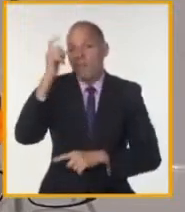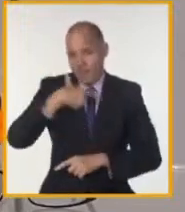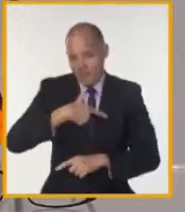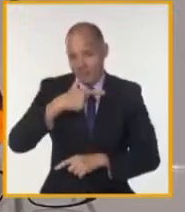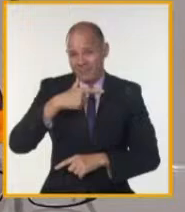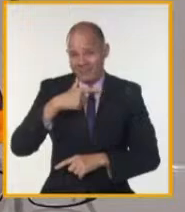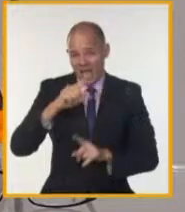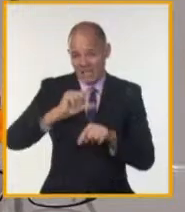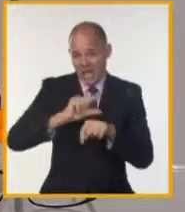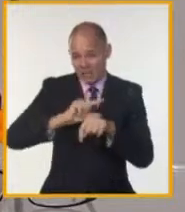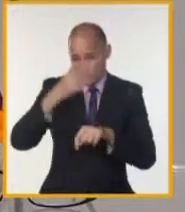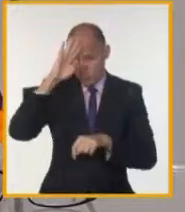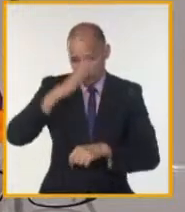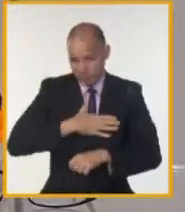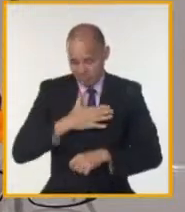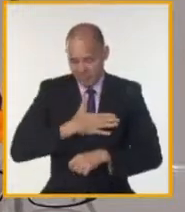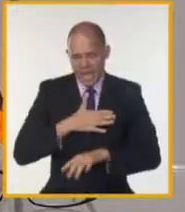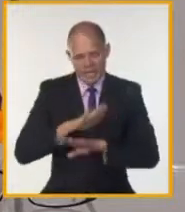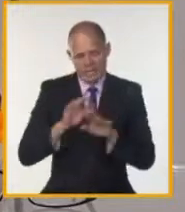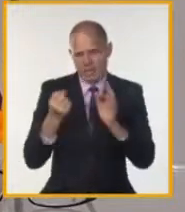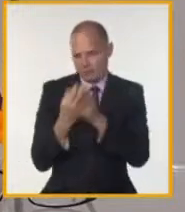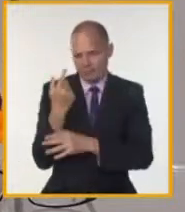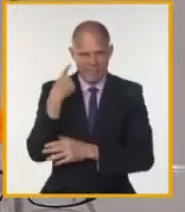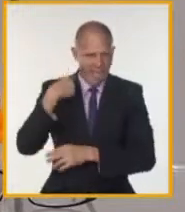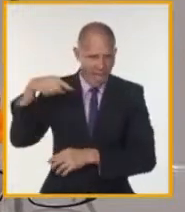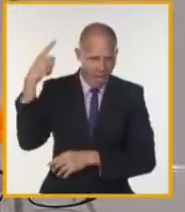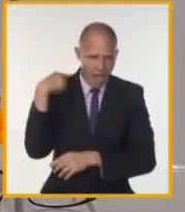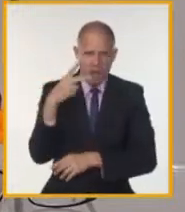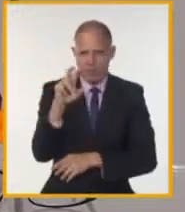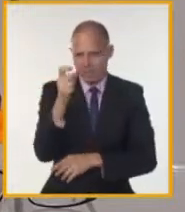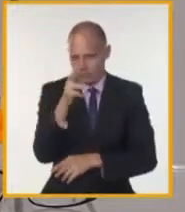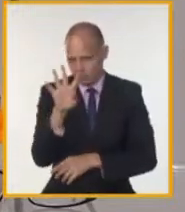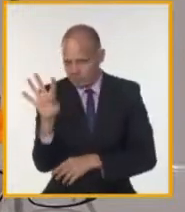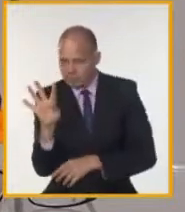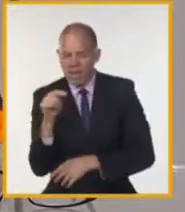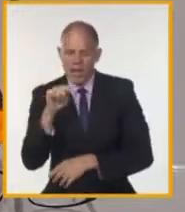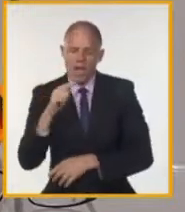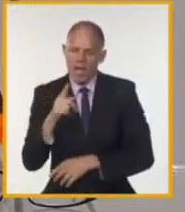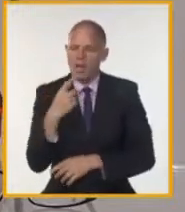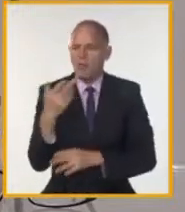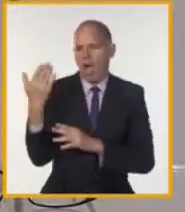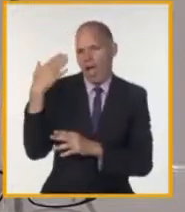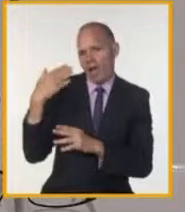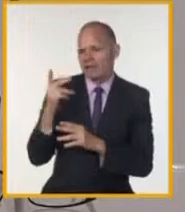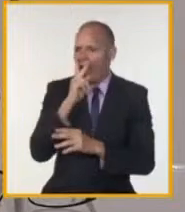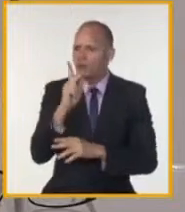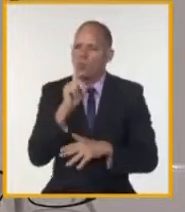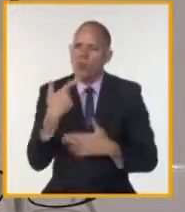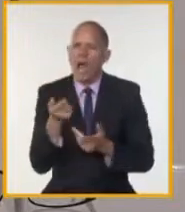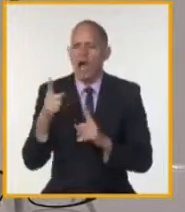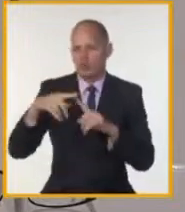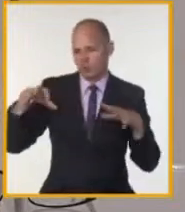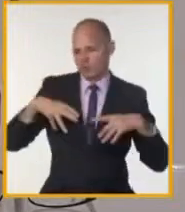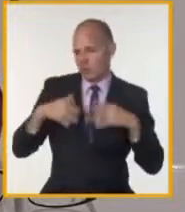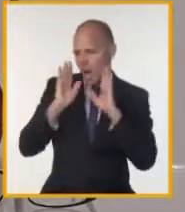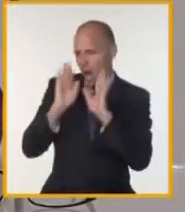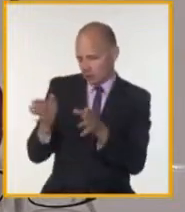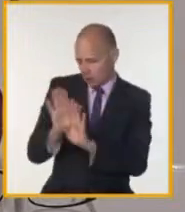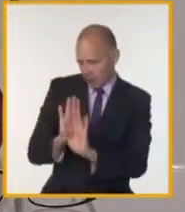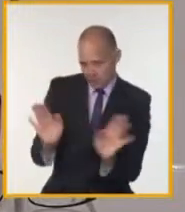Alto Confort. Alto Confort es el servicio que se brinda al turismo y a algunas otras empresas que fueron autorizadas en su momento. ¿Cuando nació era solo para eso? Para